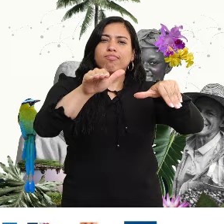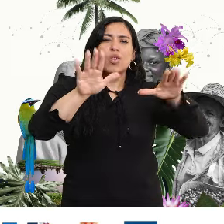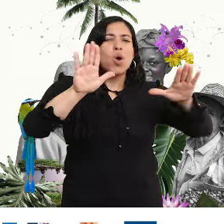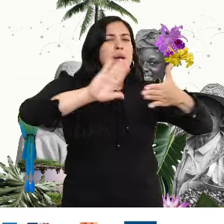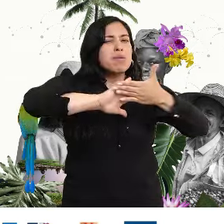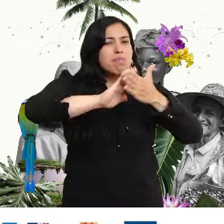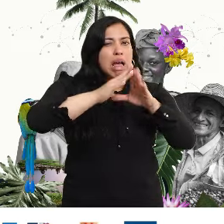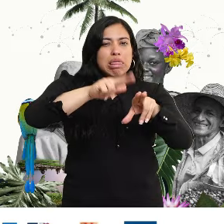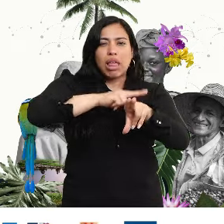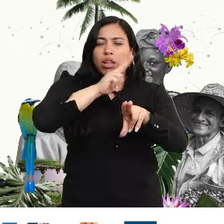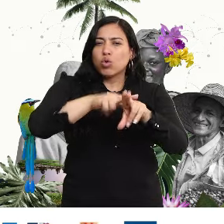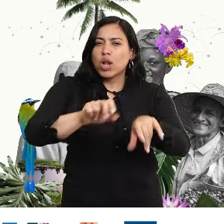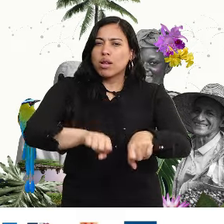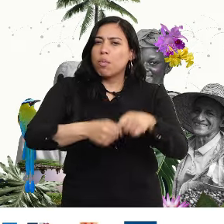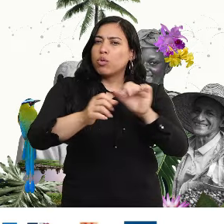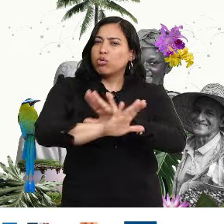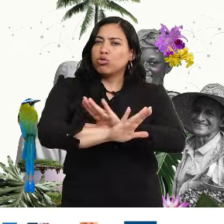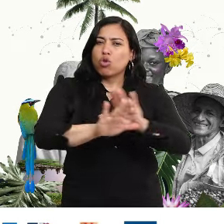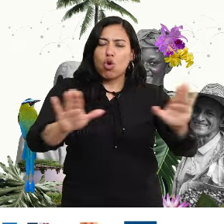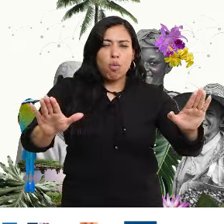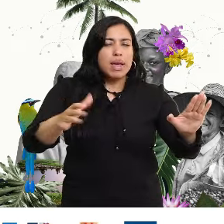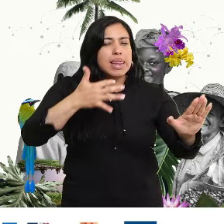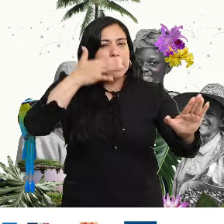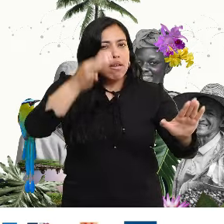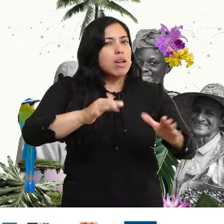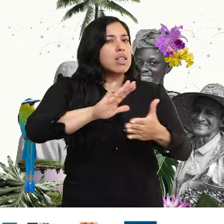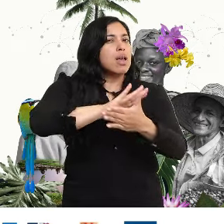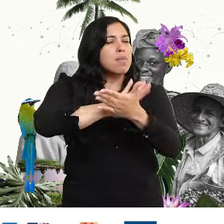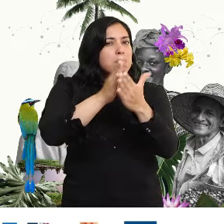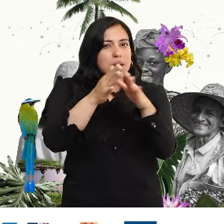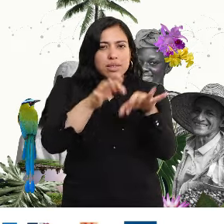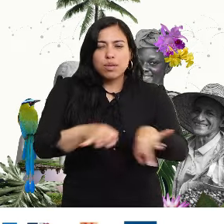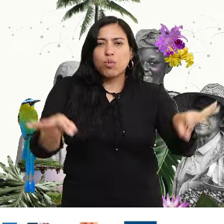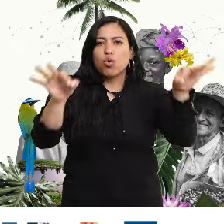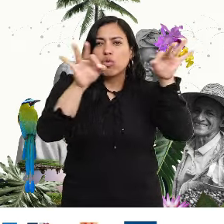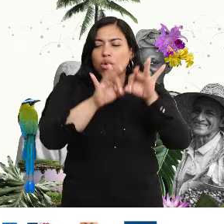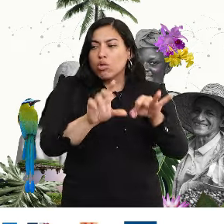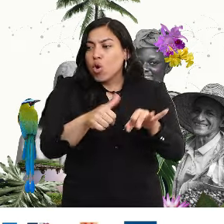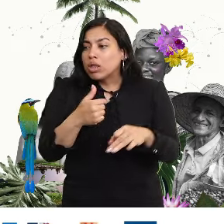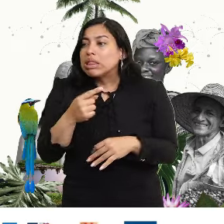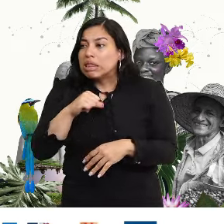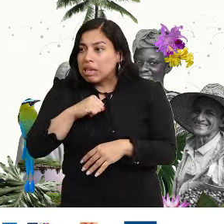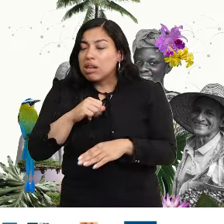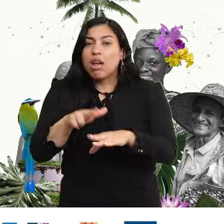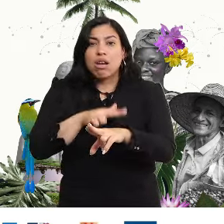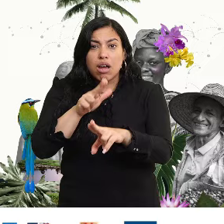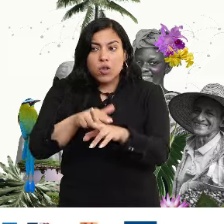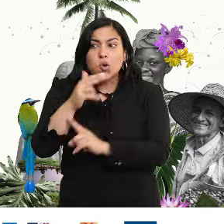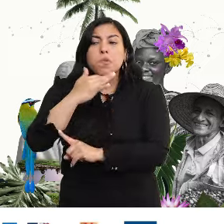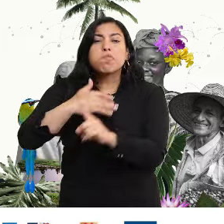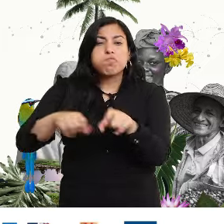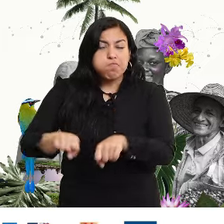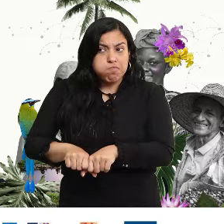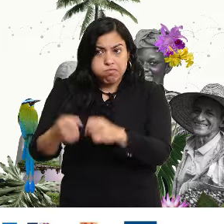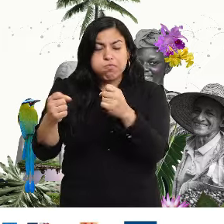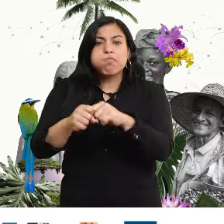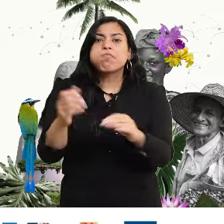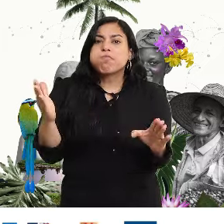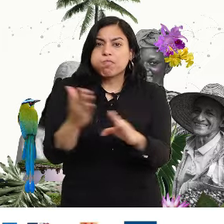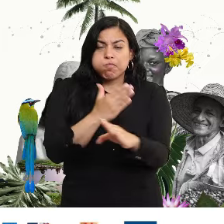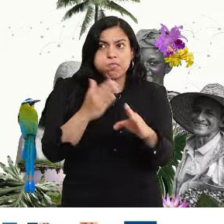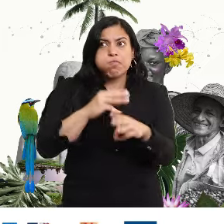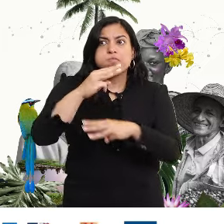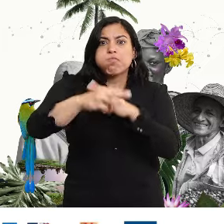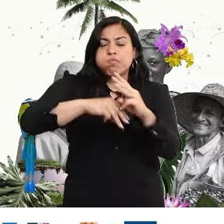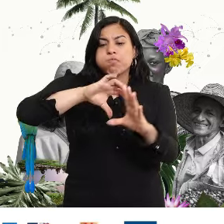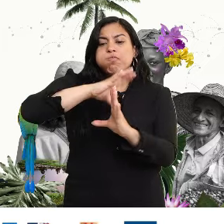la naturaleza, que es un grito externo frente también a otros conflictos que de forma muy dramática se desenvuelven hoy en el